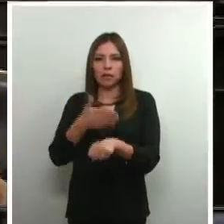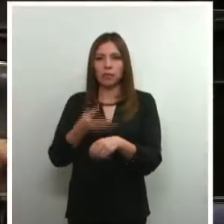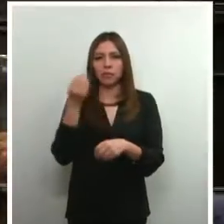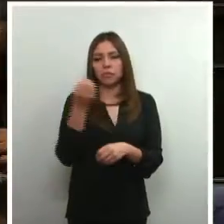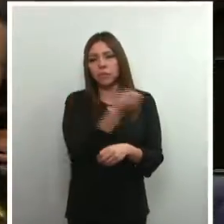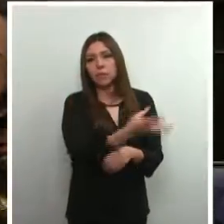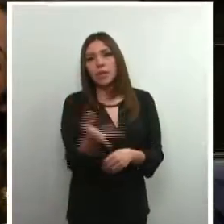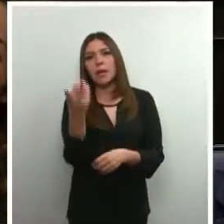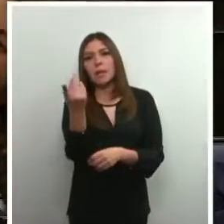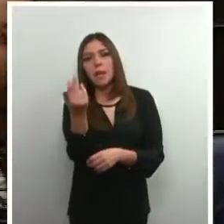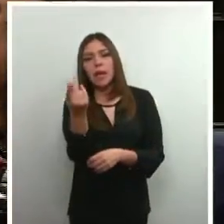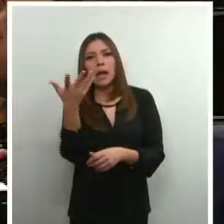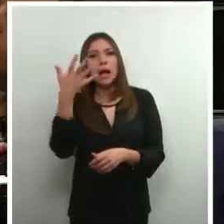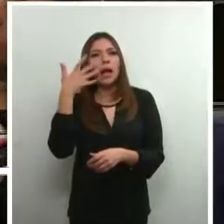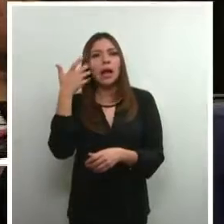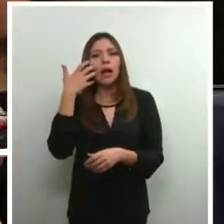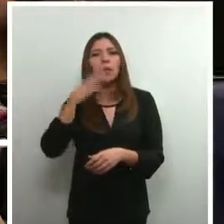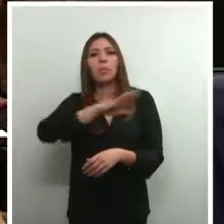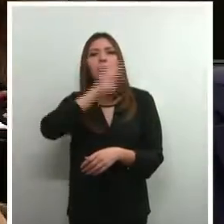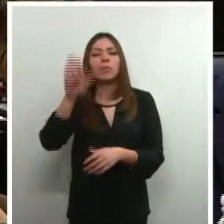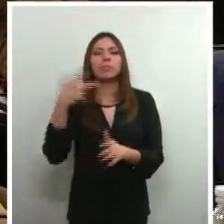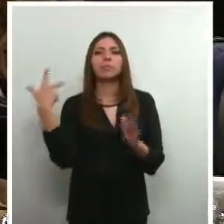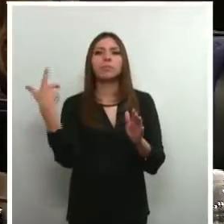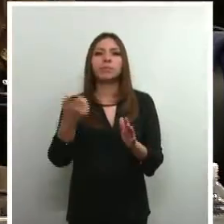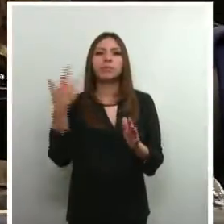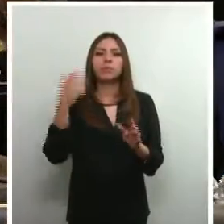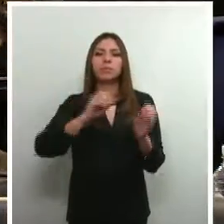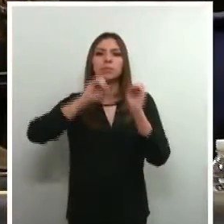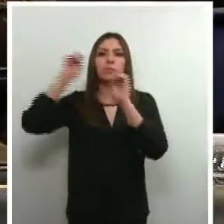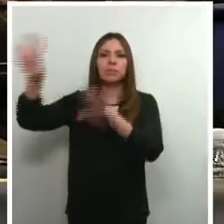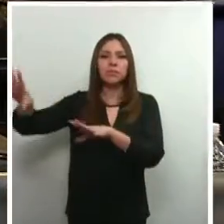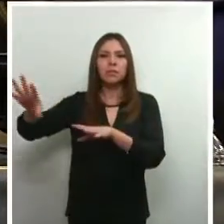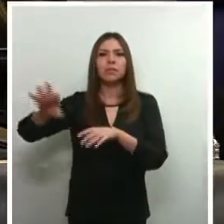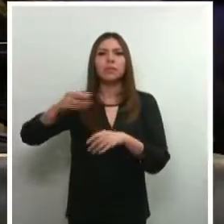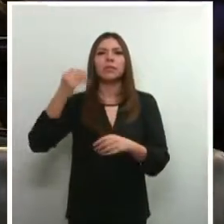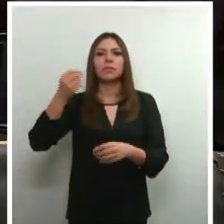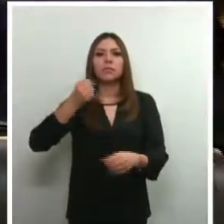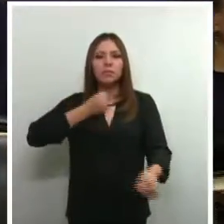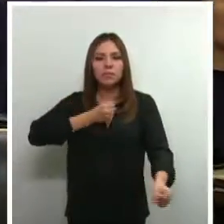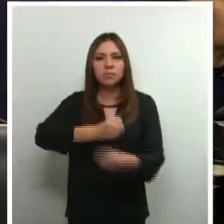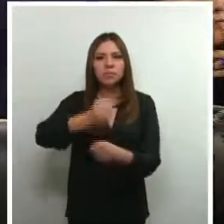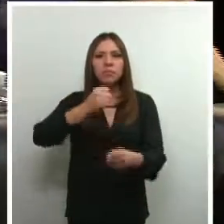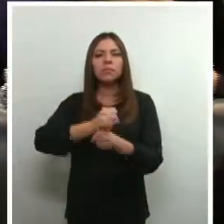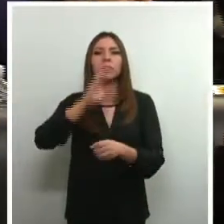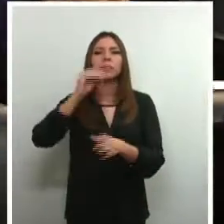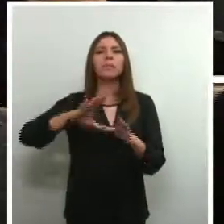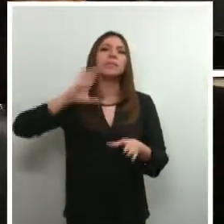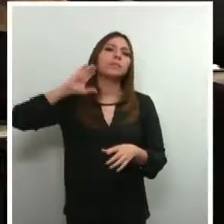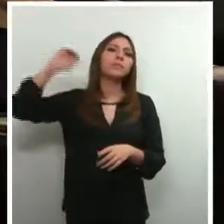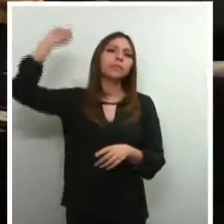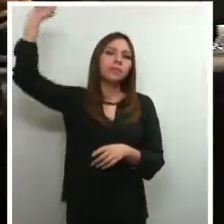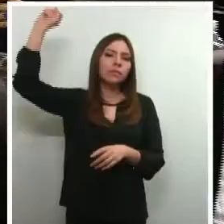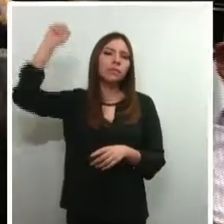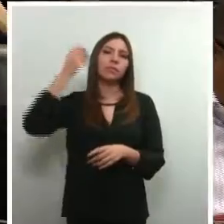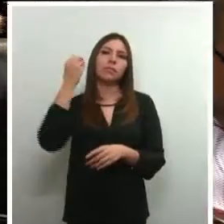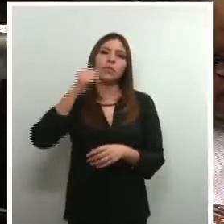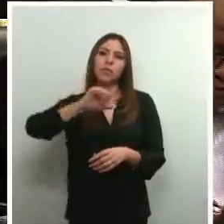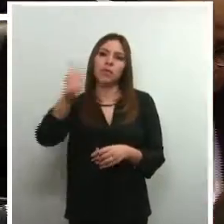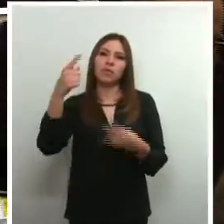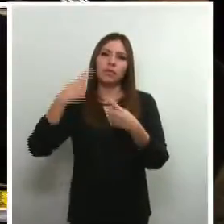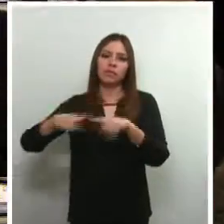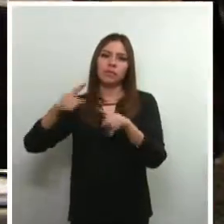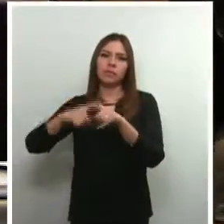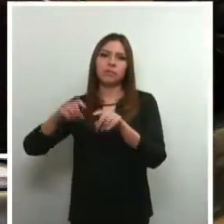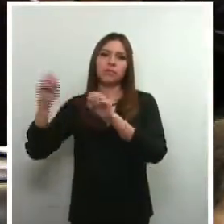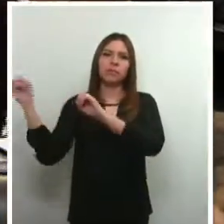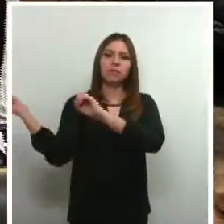y gatos mueren en antirrábicos, a golpes, asfixiados o ahorcados. Otros tantos son segregados